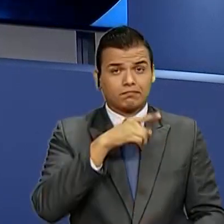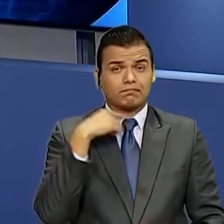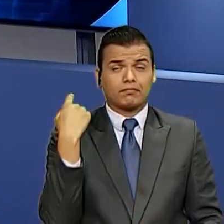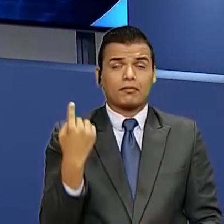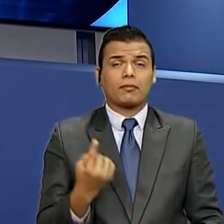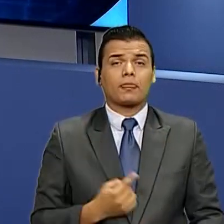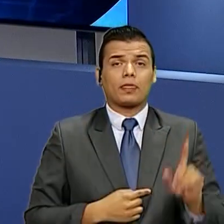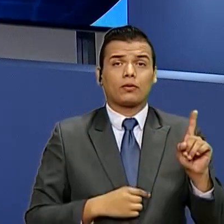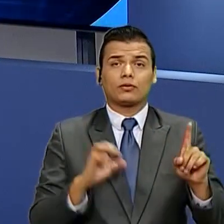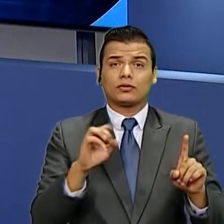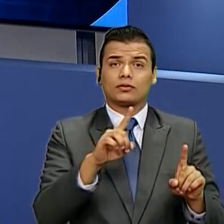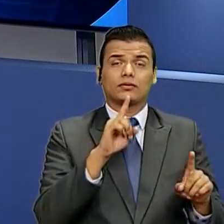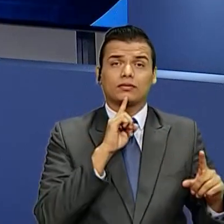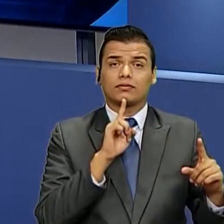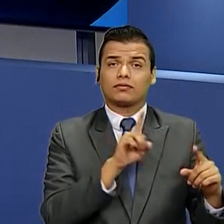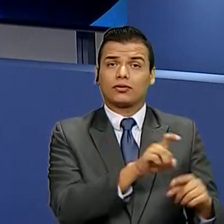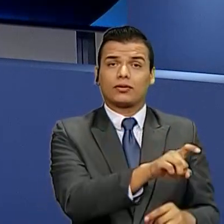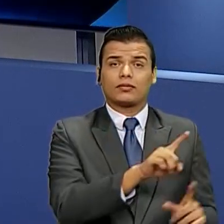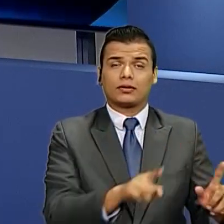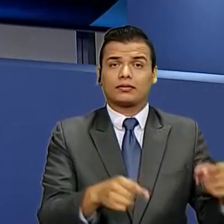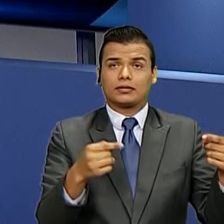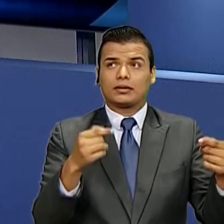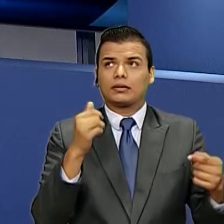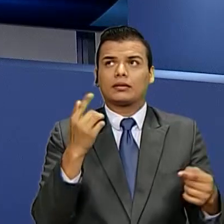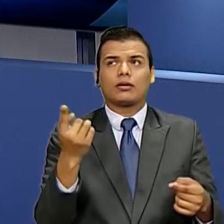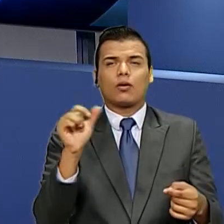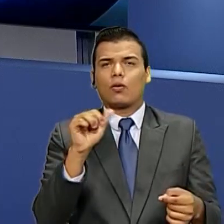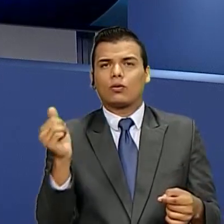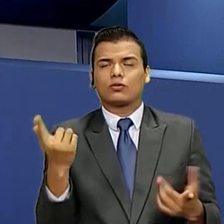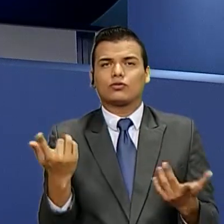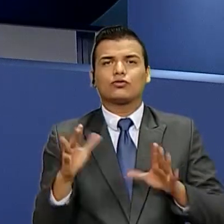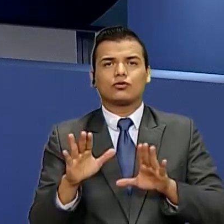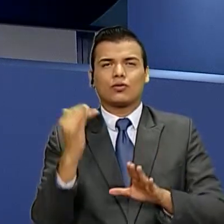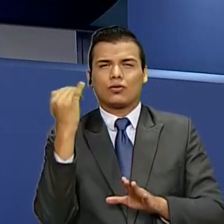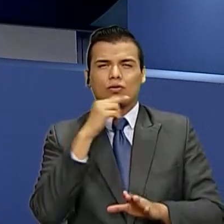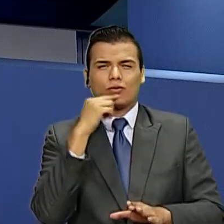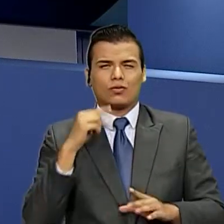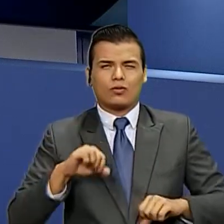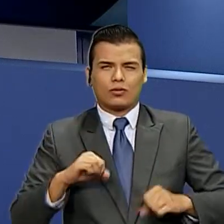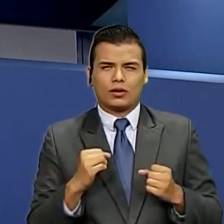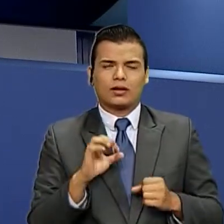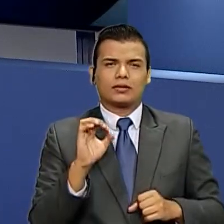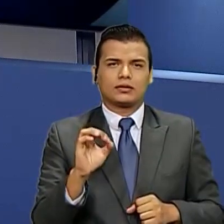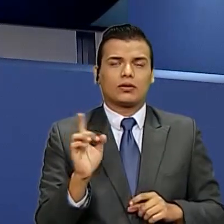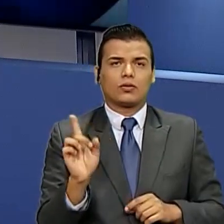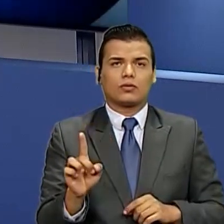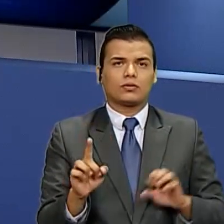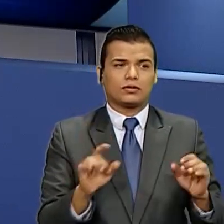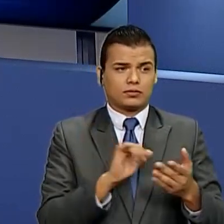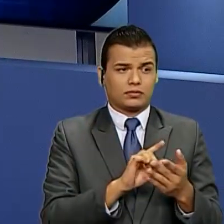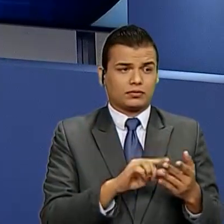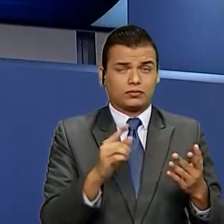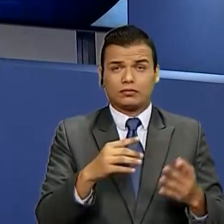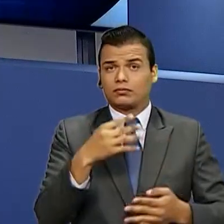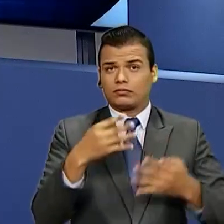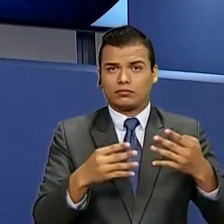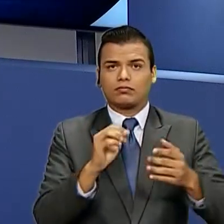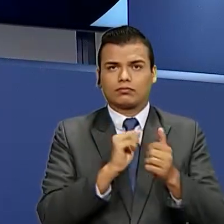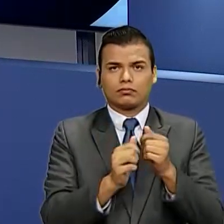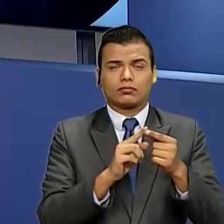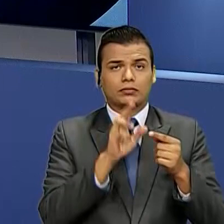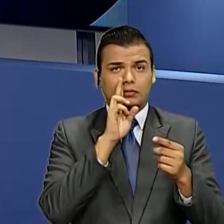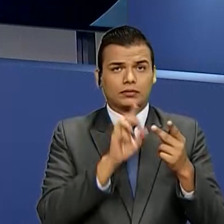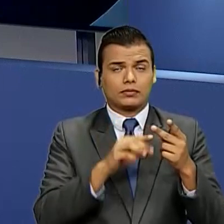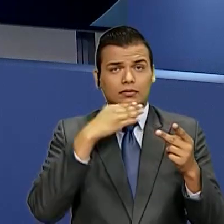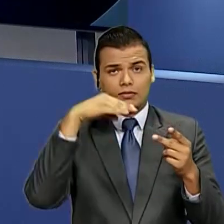ante Bucaramanga. Atención a otros resultados. Santa Fe 1, Alianza Petrolera 1. Río Negro 0, Jaguares 1. Rápidamente le doy los 8 clasificados.